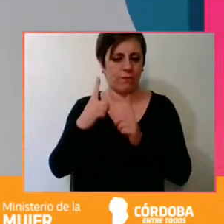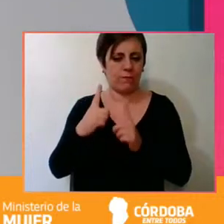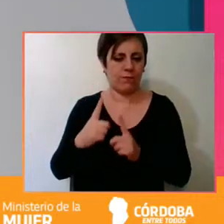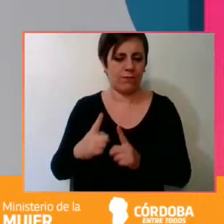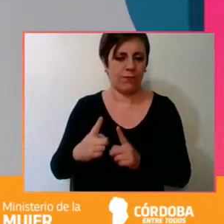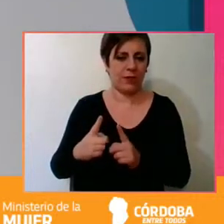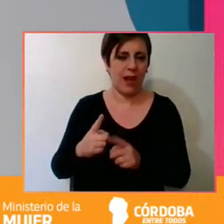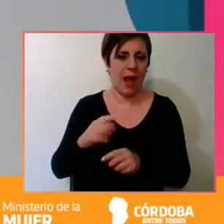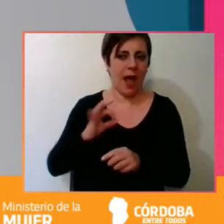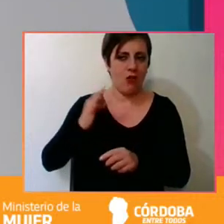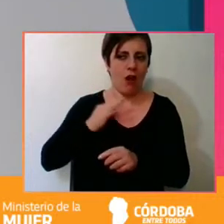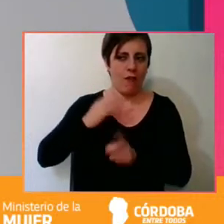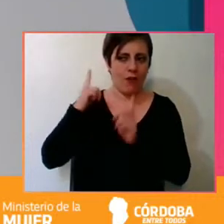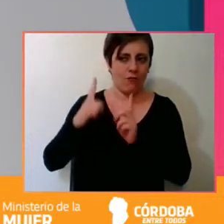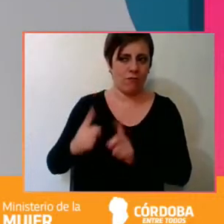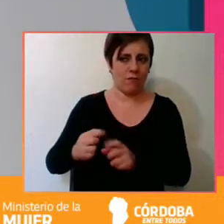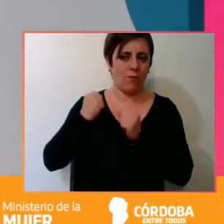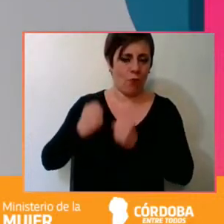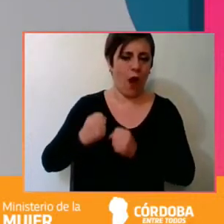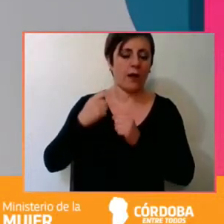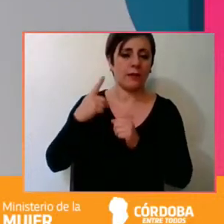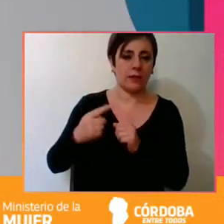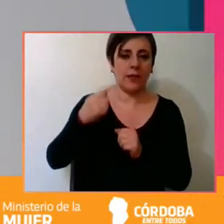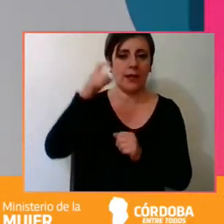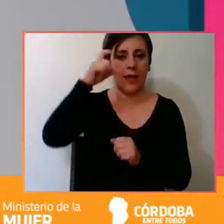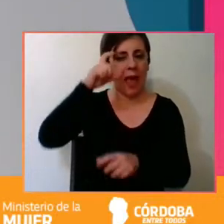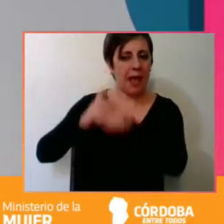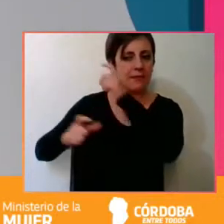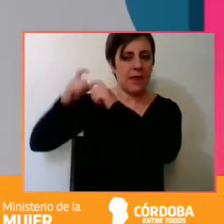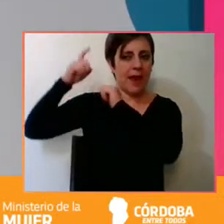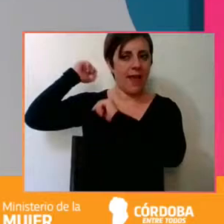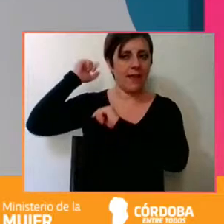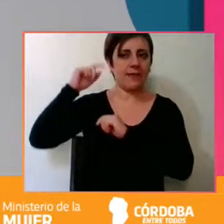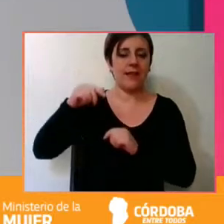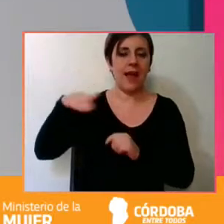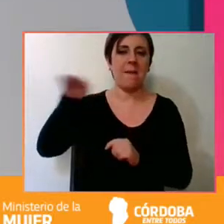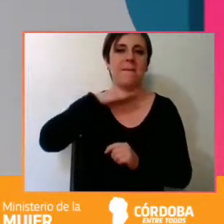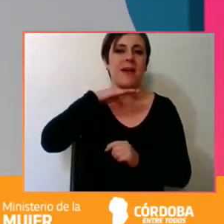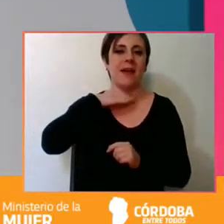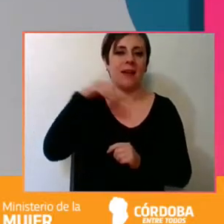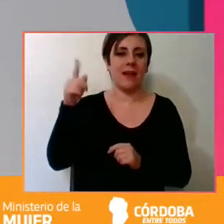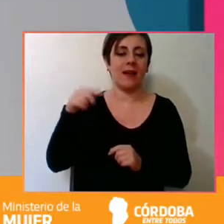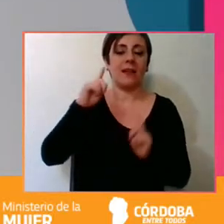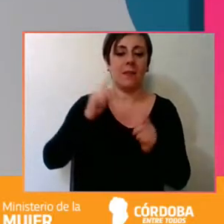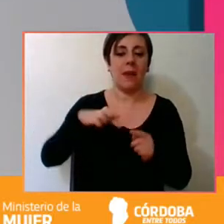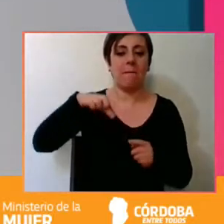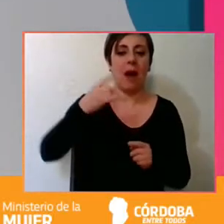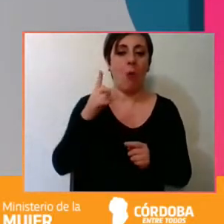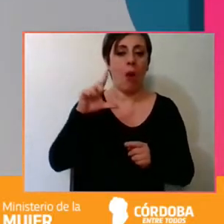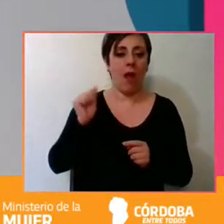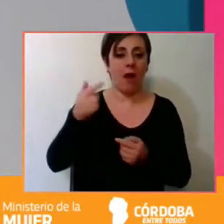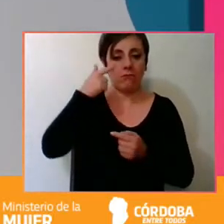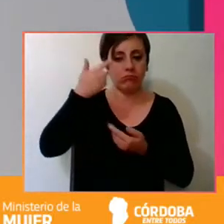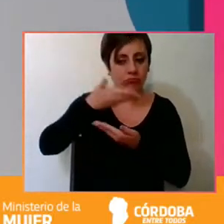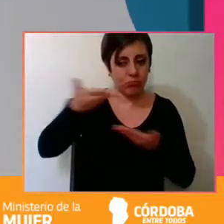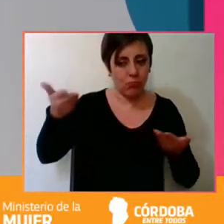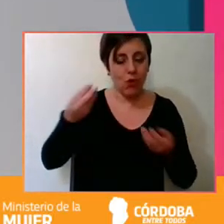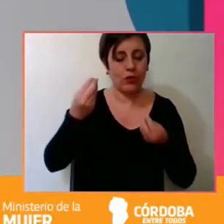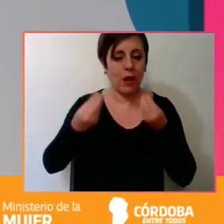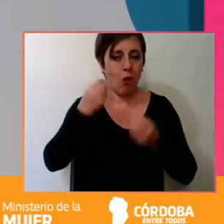estos años. Vamos a poder ver la experiencia mexicana y también Paula, que nos va a mostrar cómo se